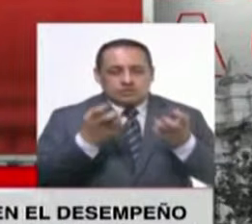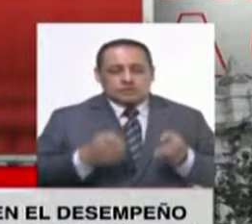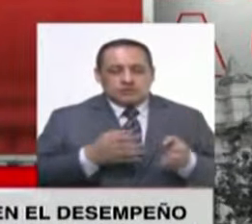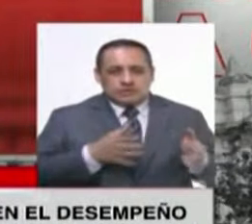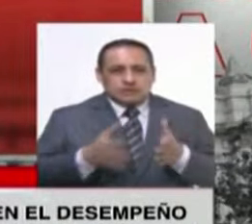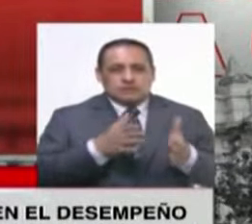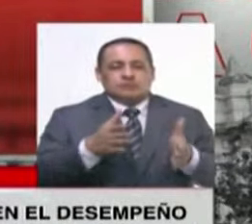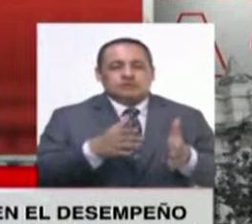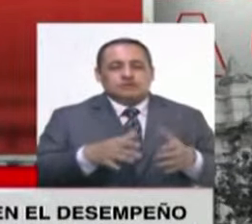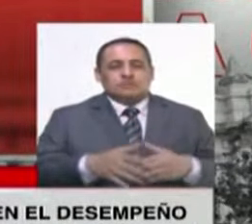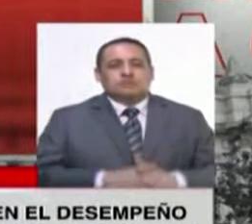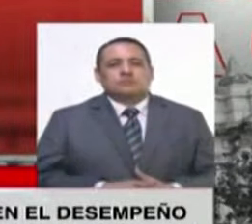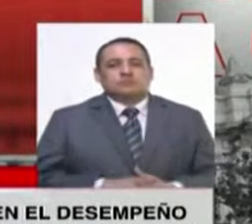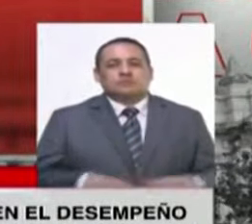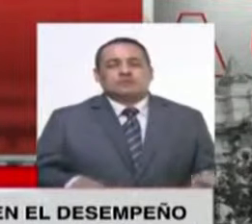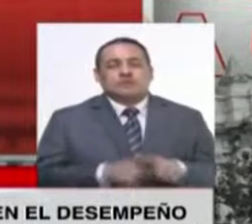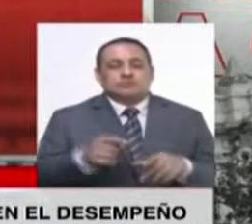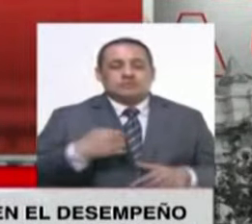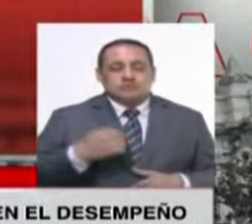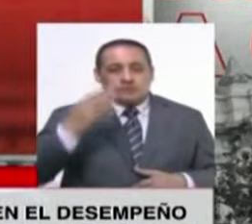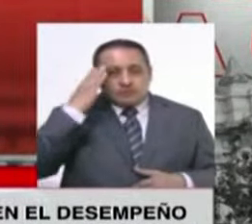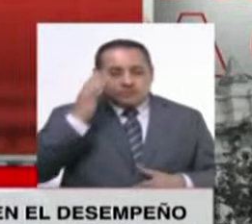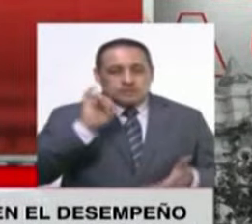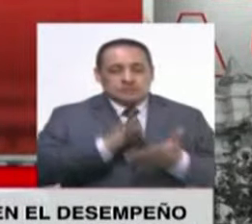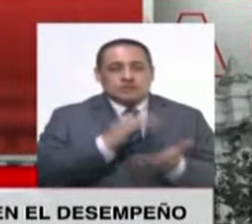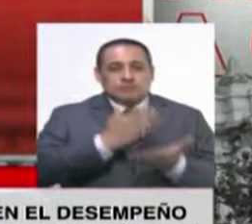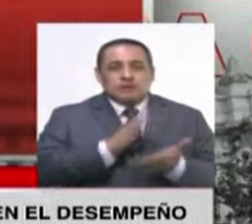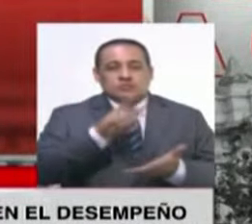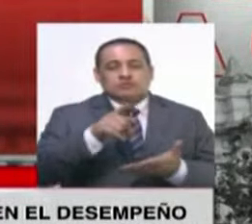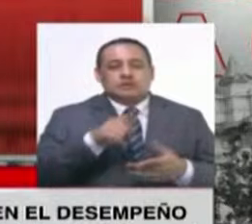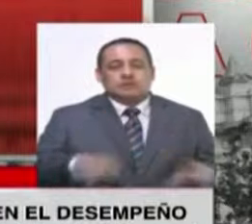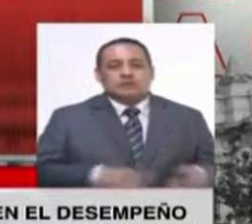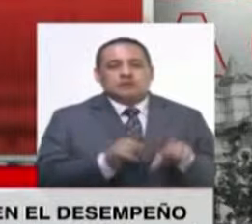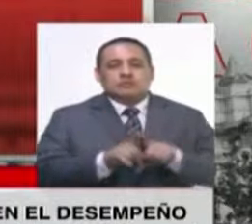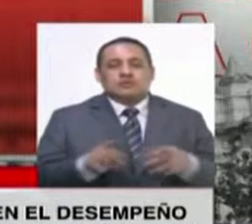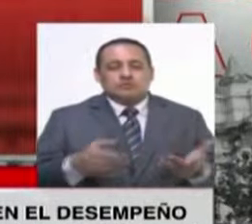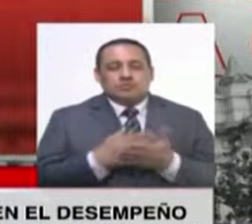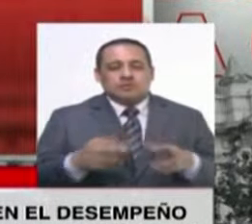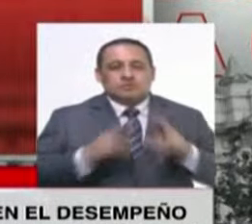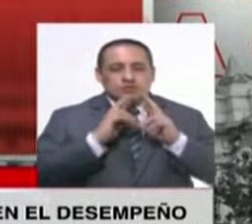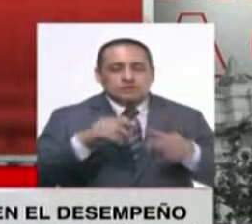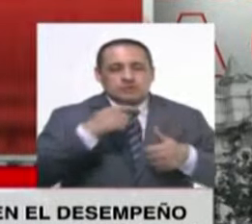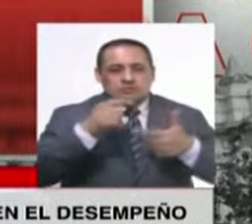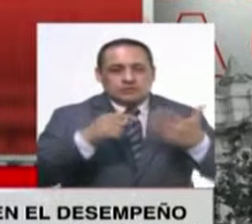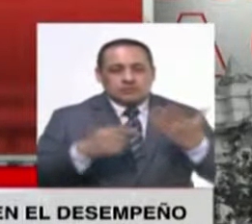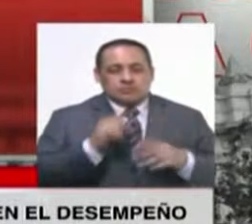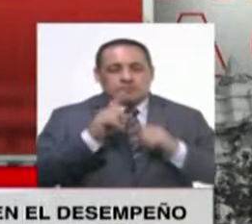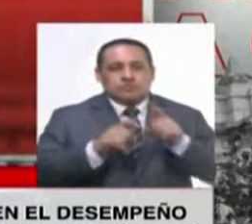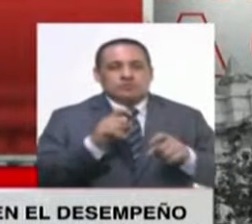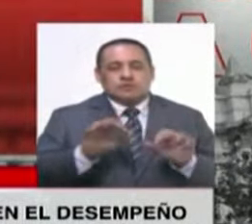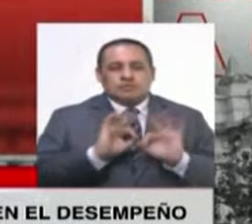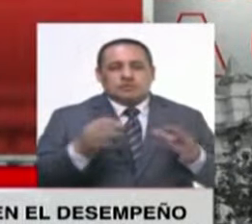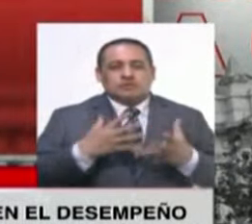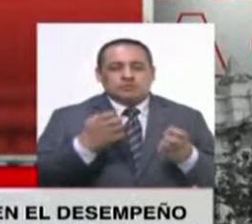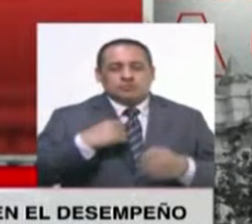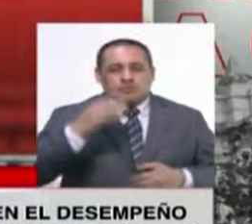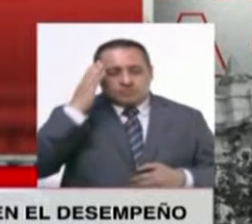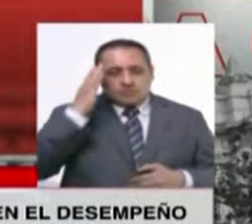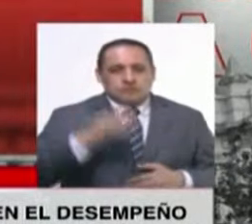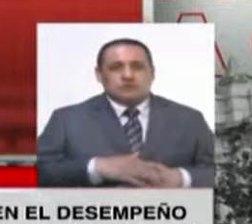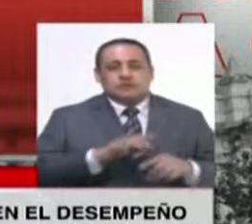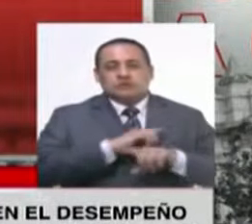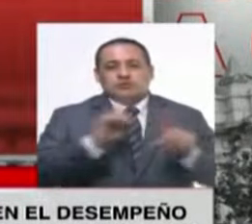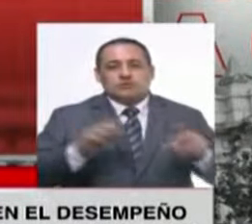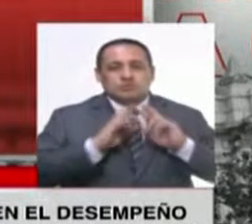sentido saber de parte de usted que va a responder las preguntas que voy a hacer, eso quiero saber. Si no